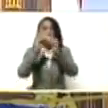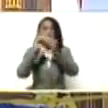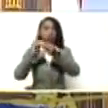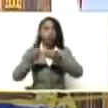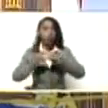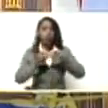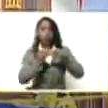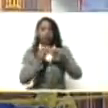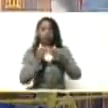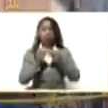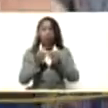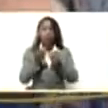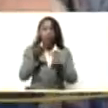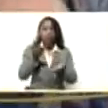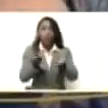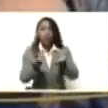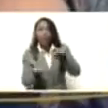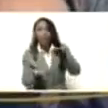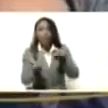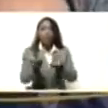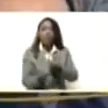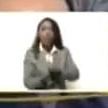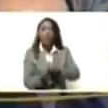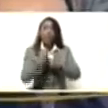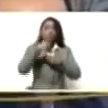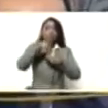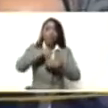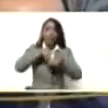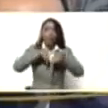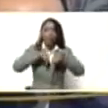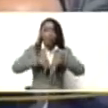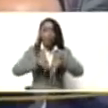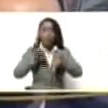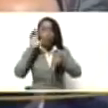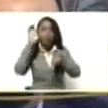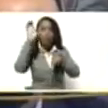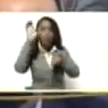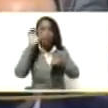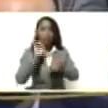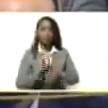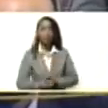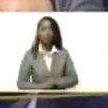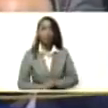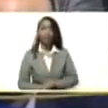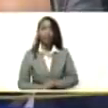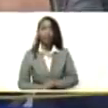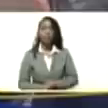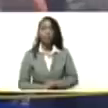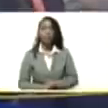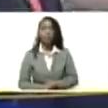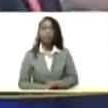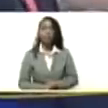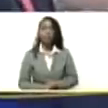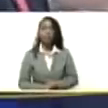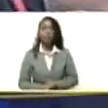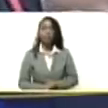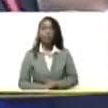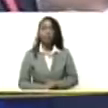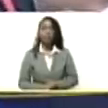y más allá así que fuimos en condiciones objetivas